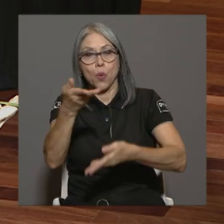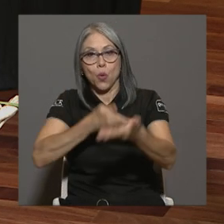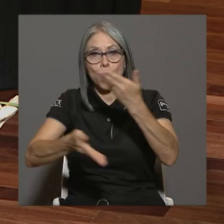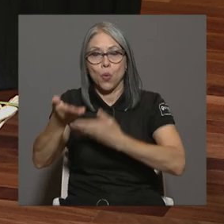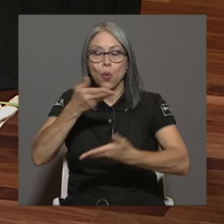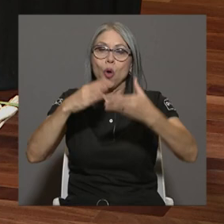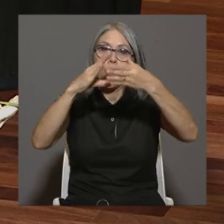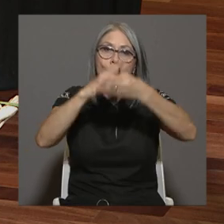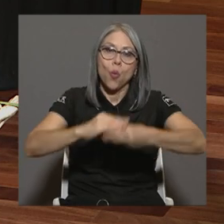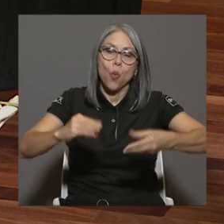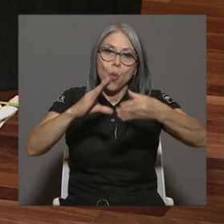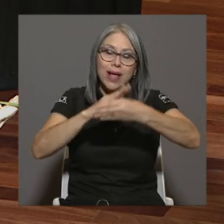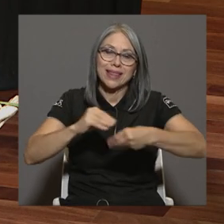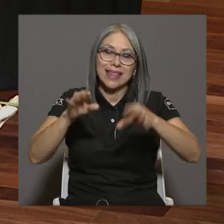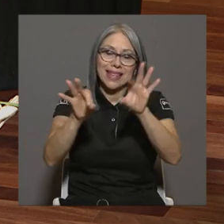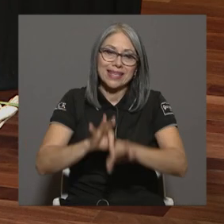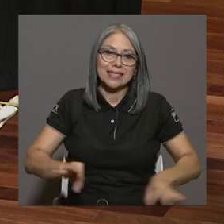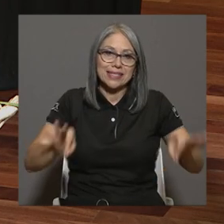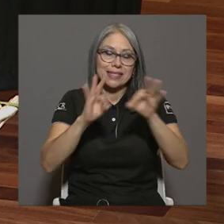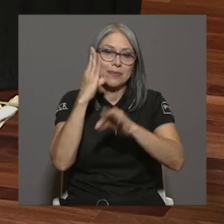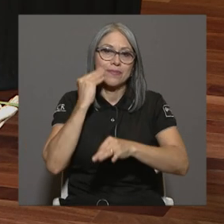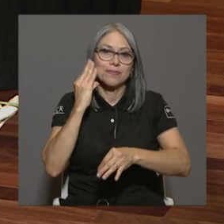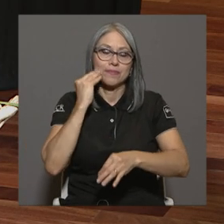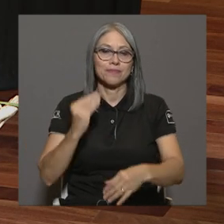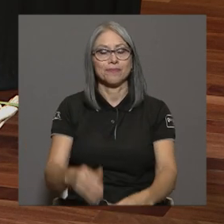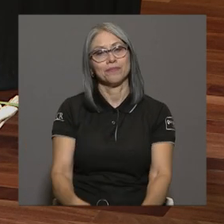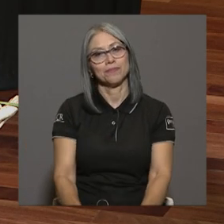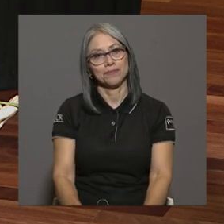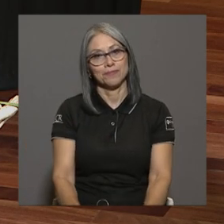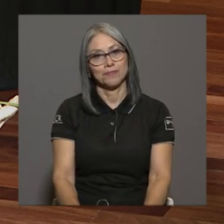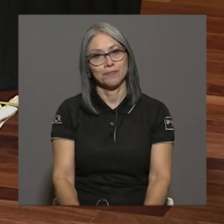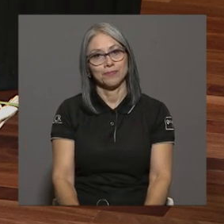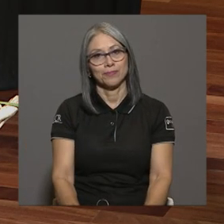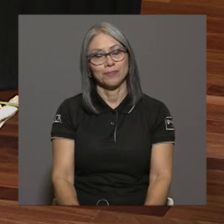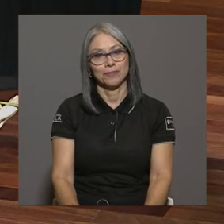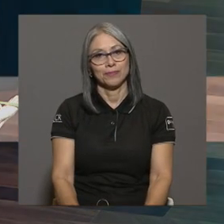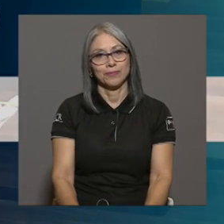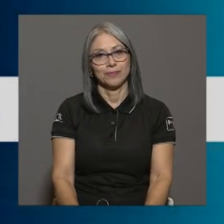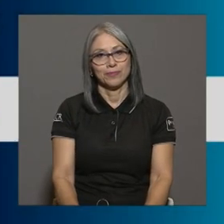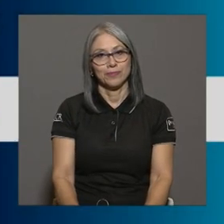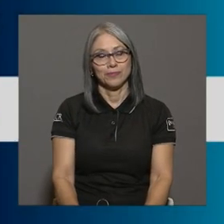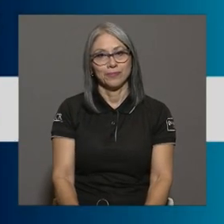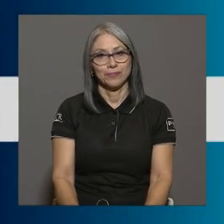narran esta valiosa experiencia.